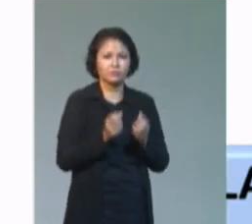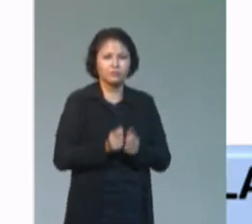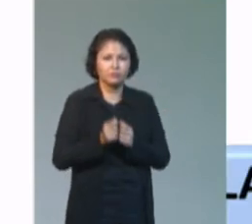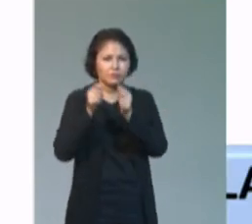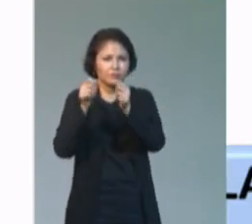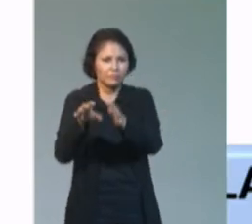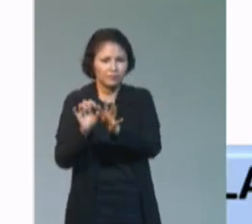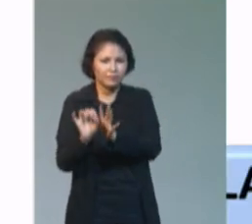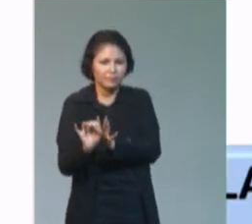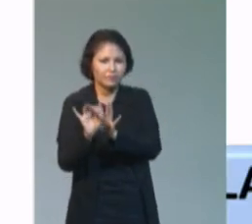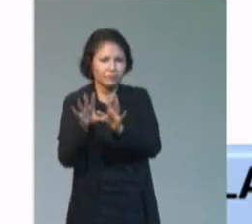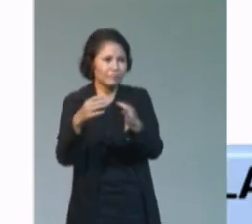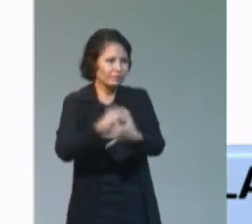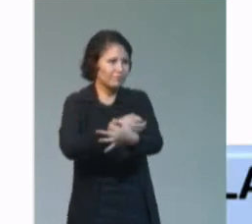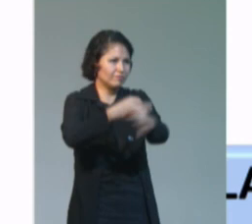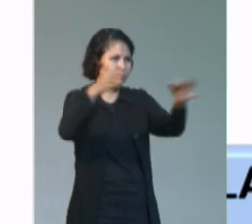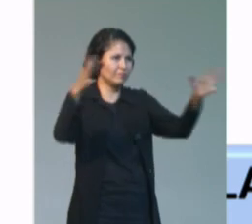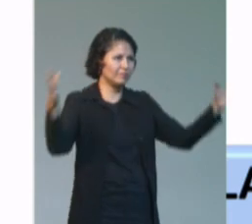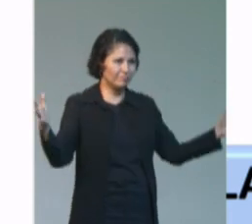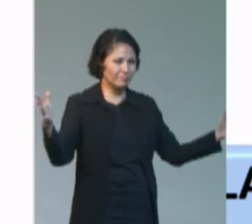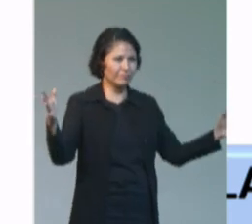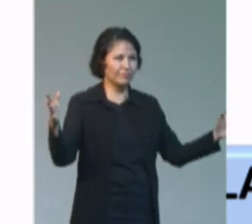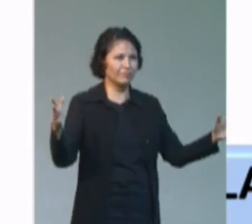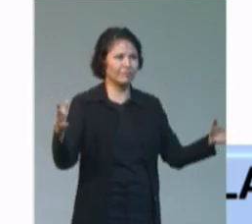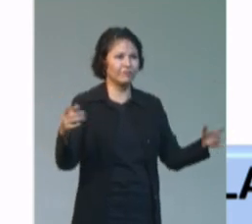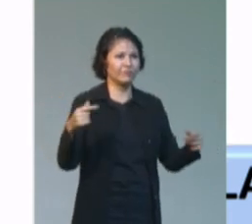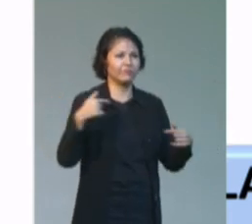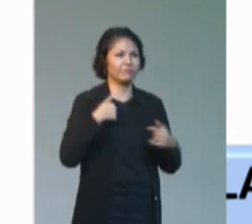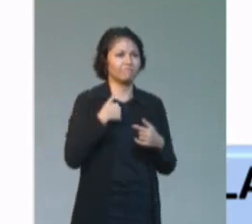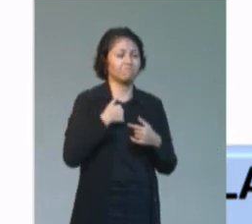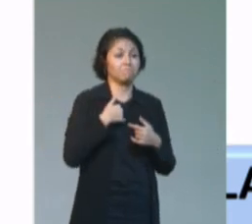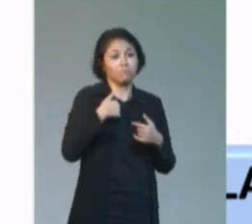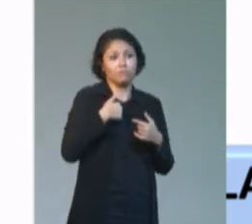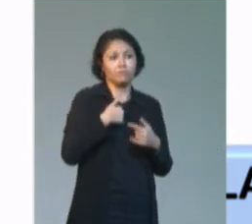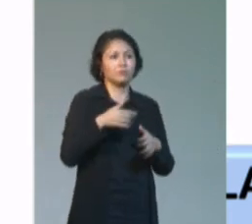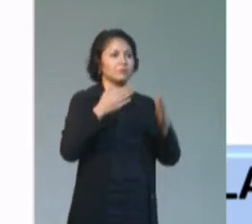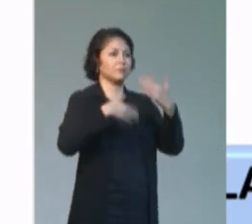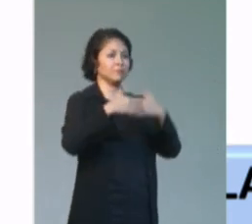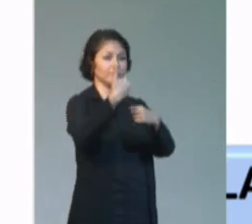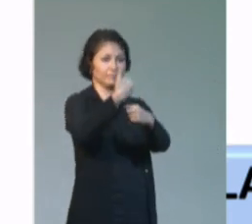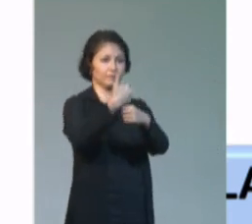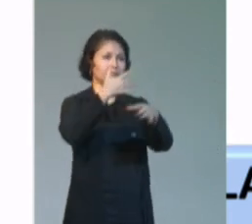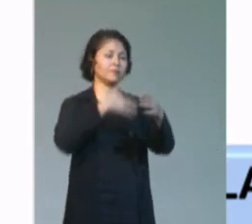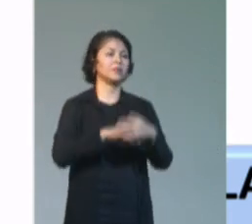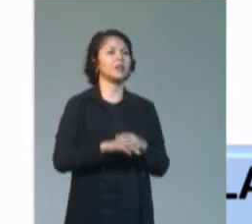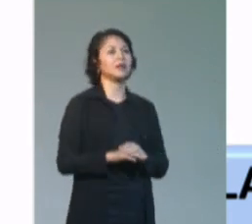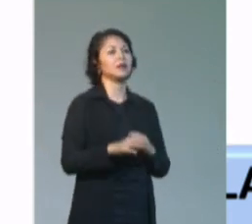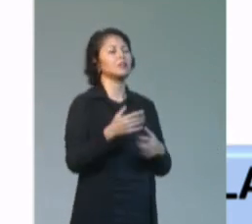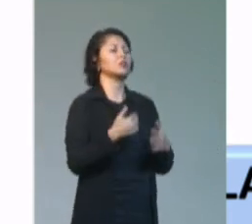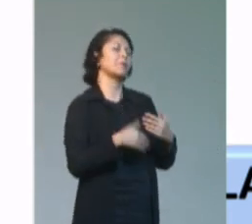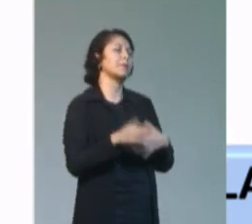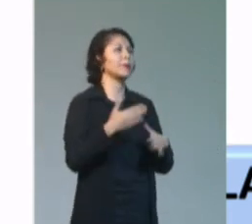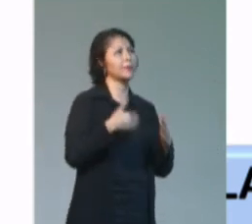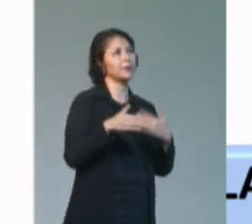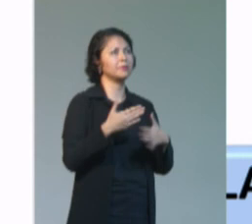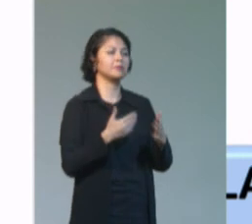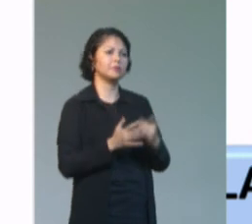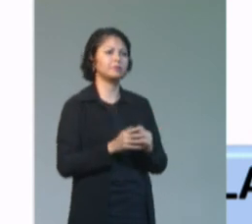el profesor se convierte en un actor específico ante ante esa cámara